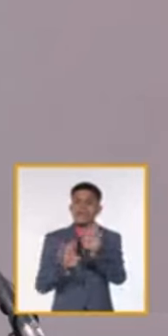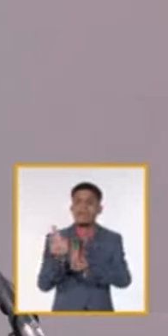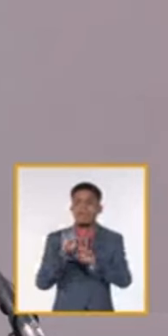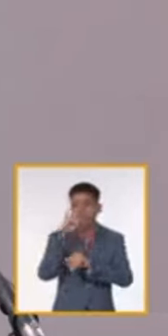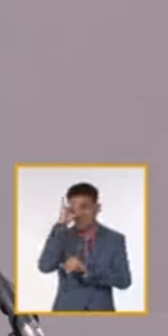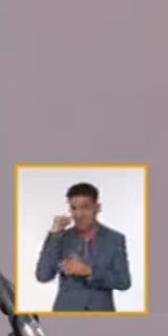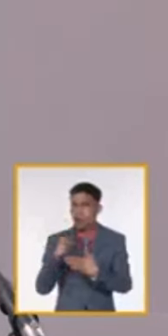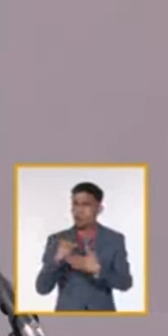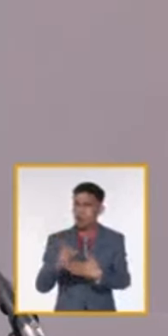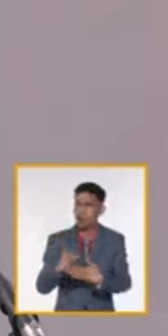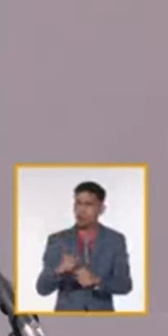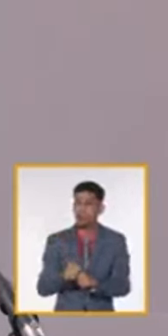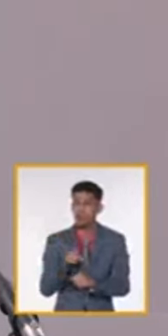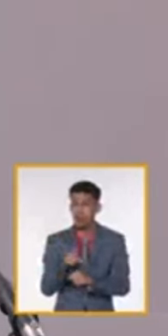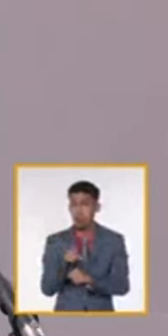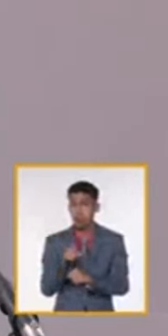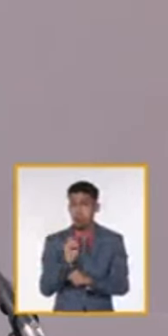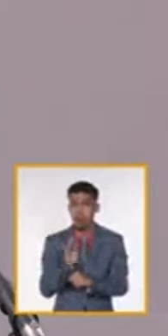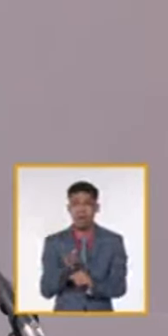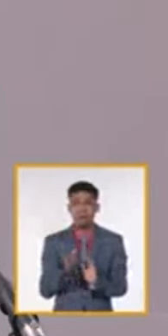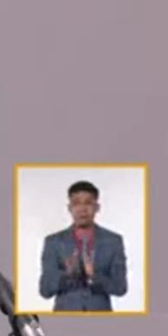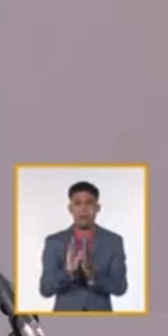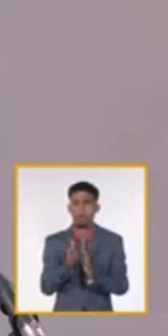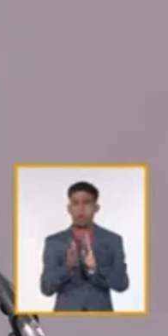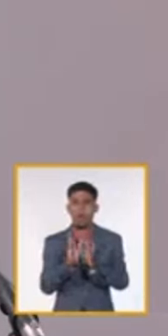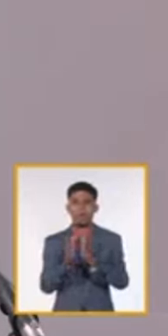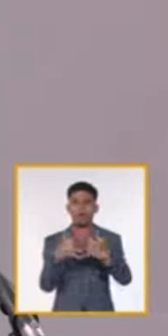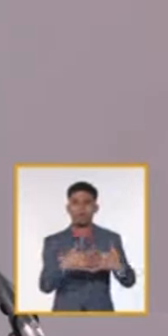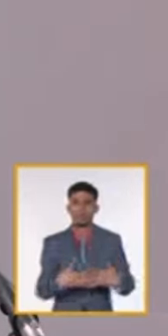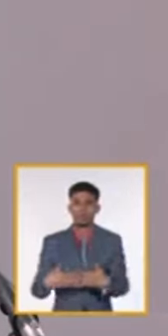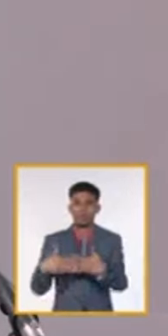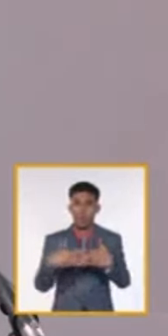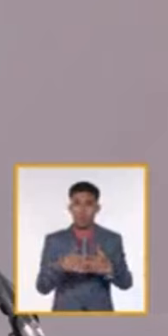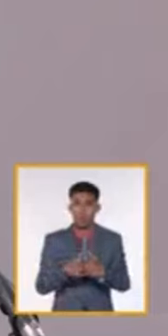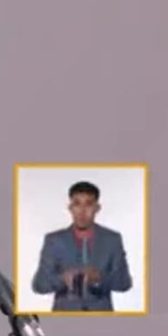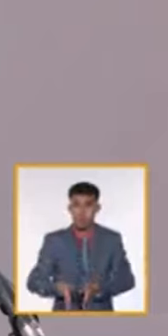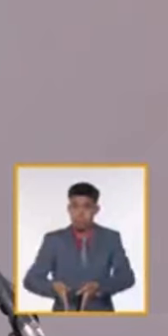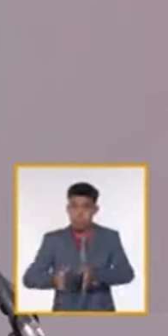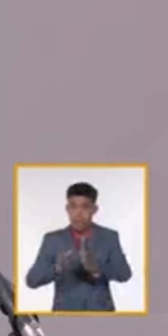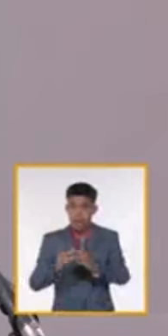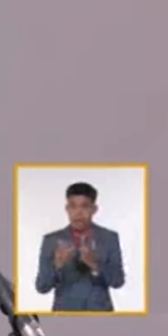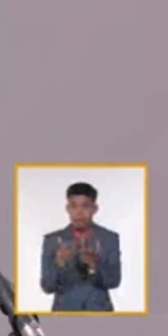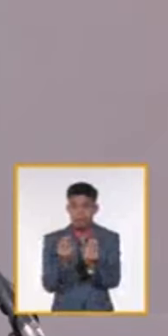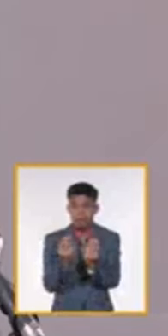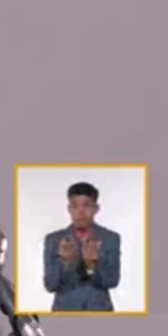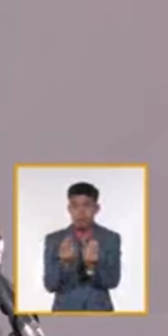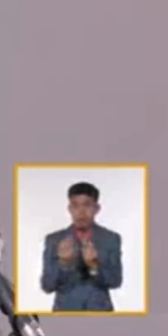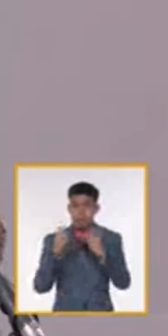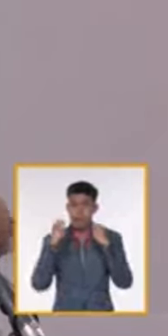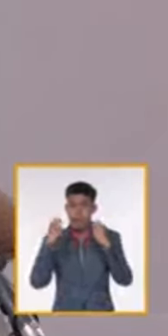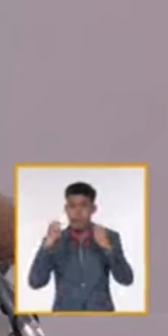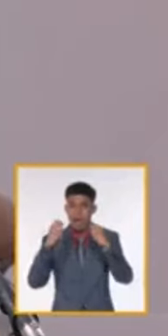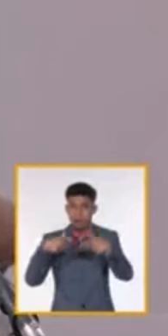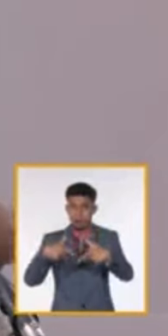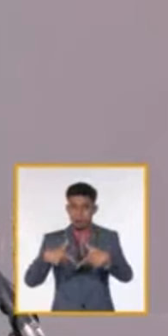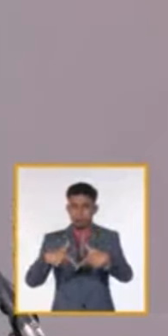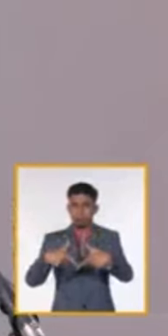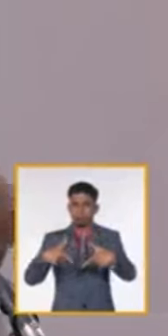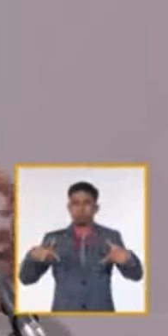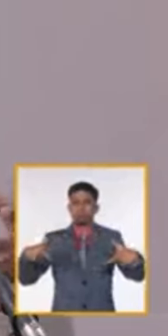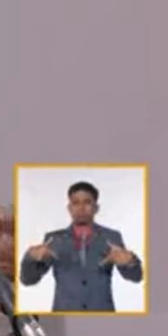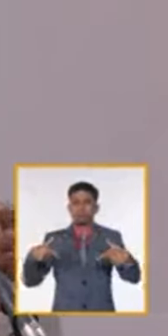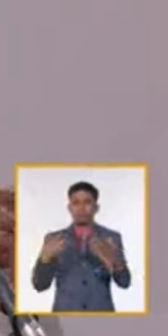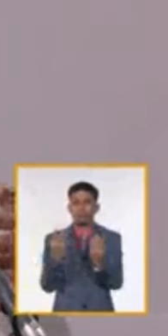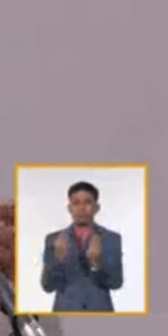tú caminas en las calles, cuando ves el tamaño de las movilizaciones que siguen creciendo, cuando ves el apoyo en